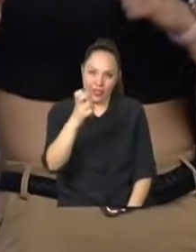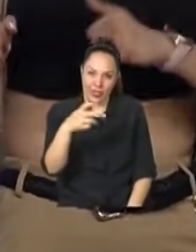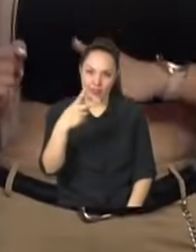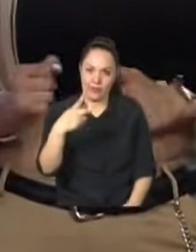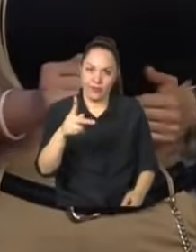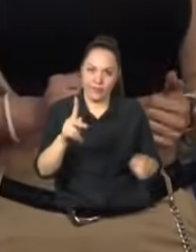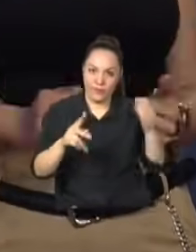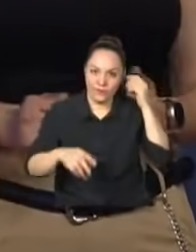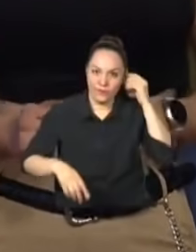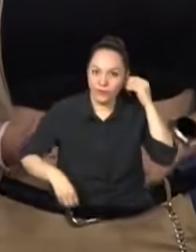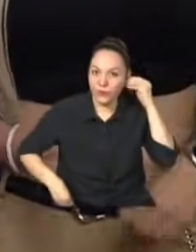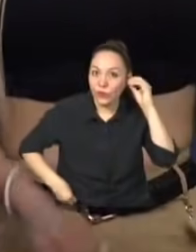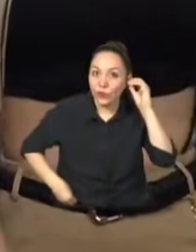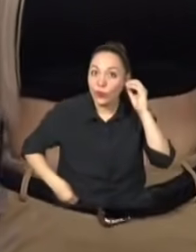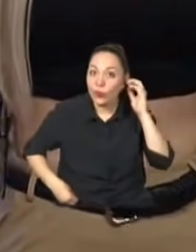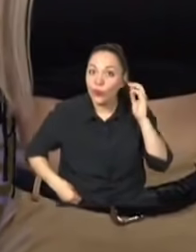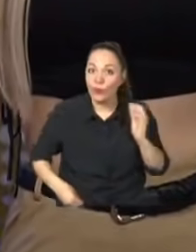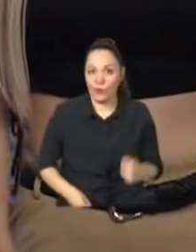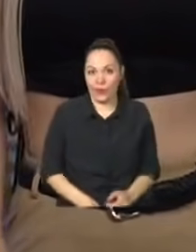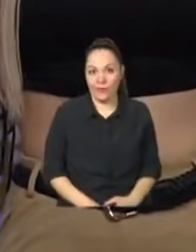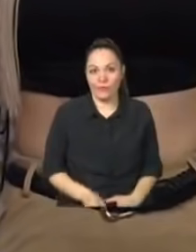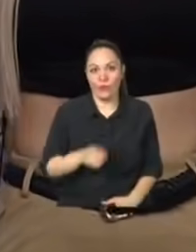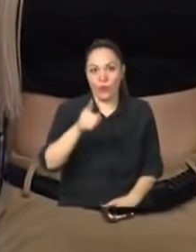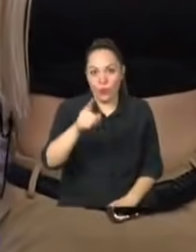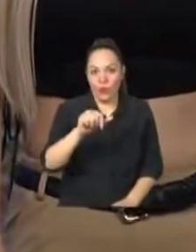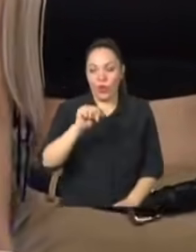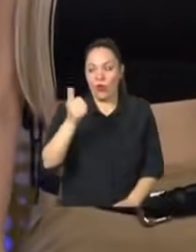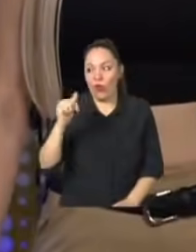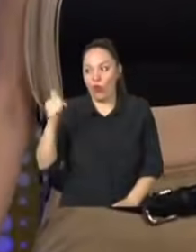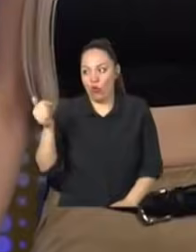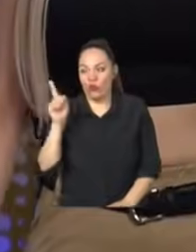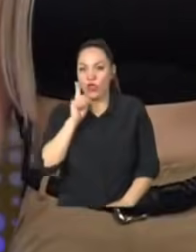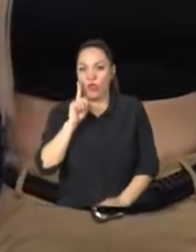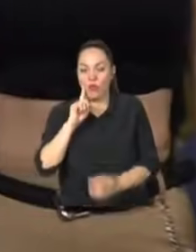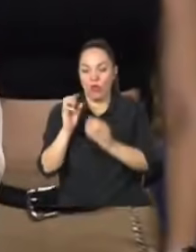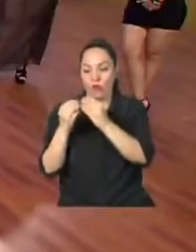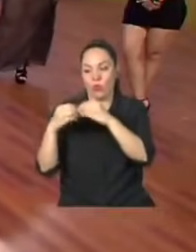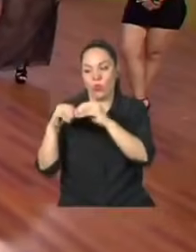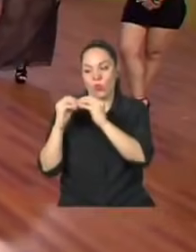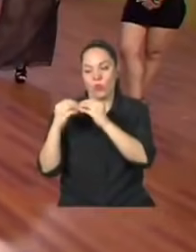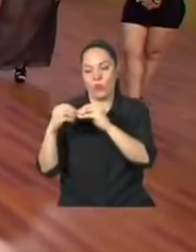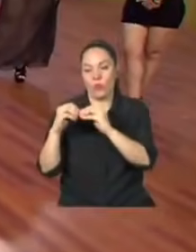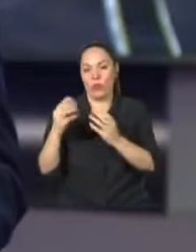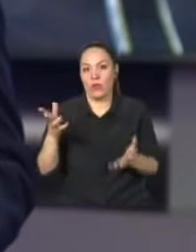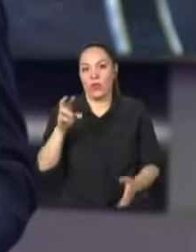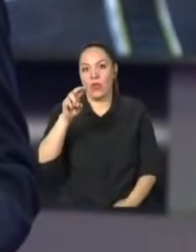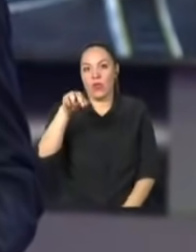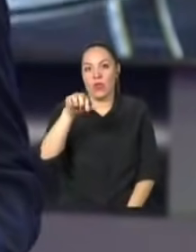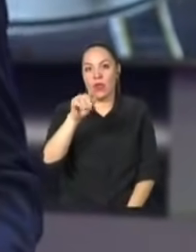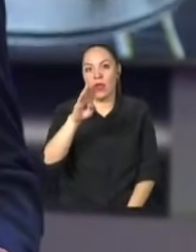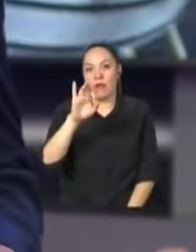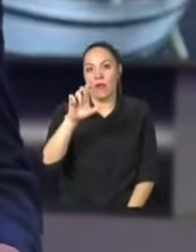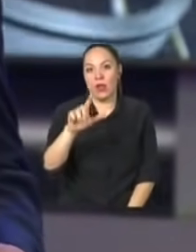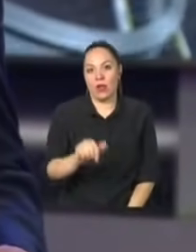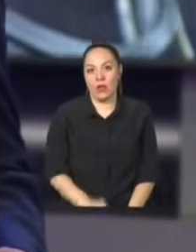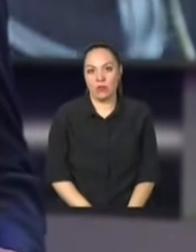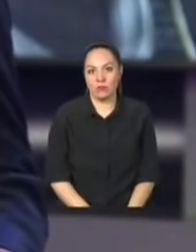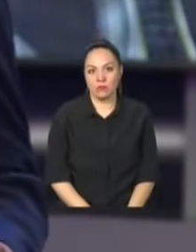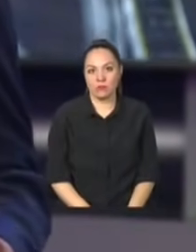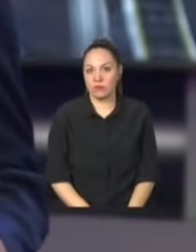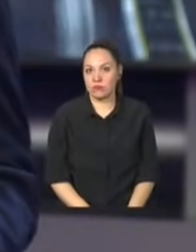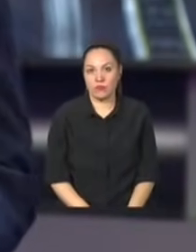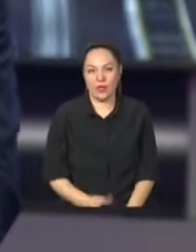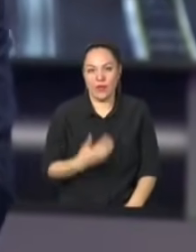mi Aarón. Porque andas besando a Nabila. Compañera, sí. Y luego una compañera, que qué